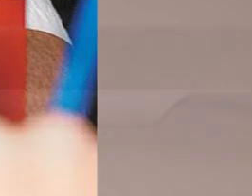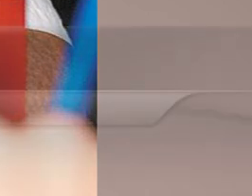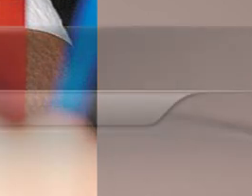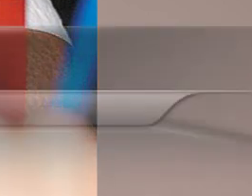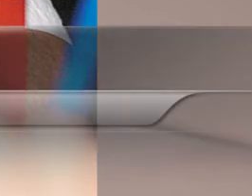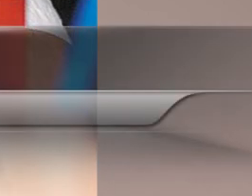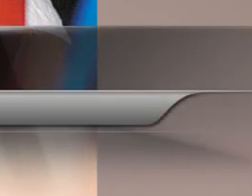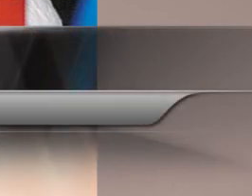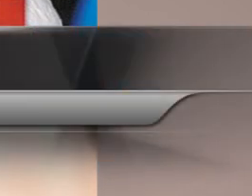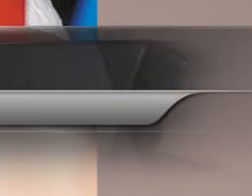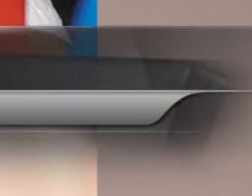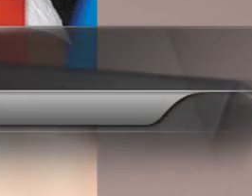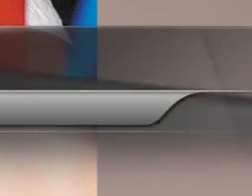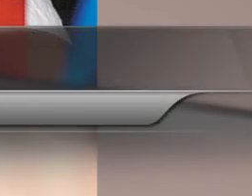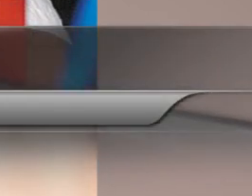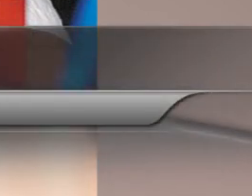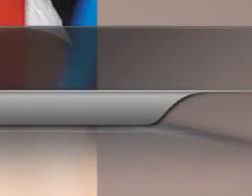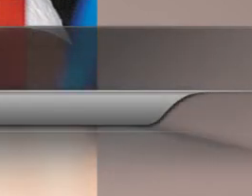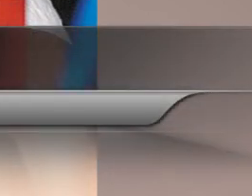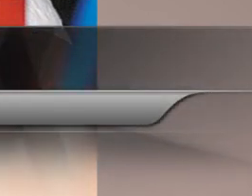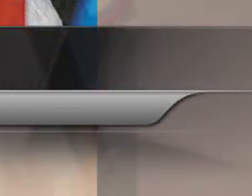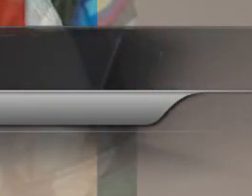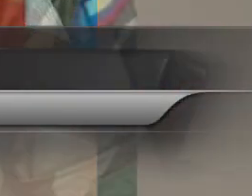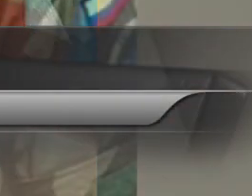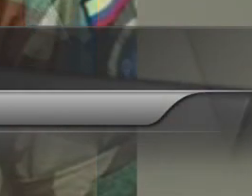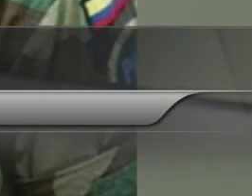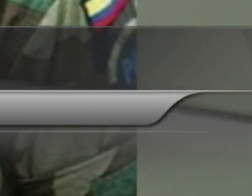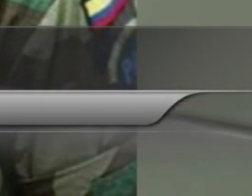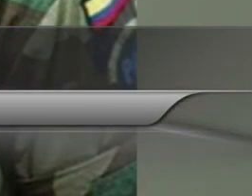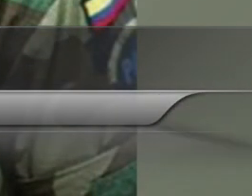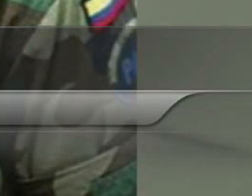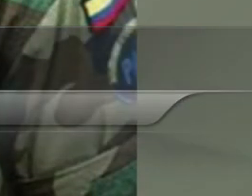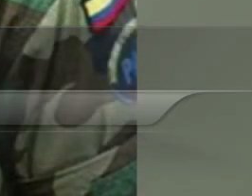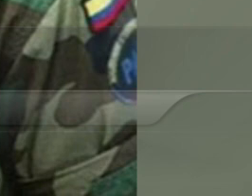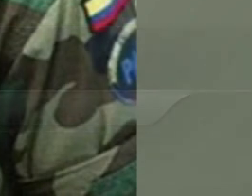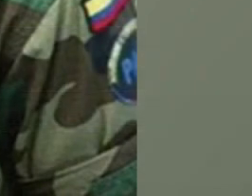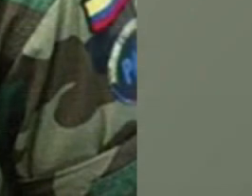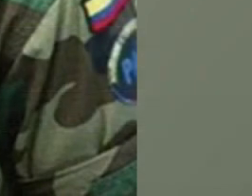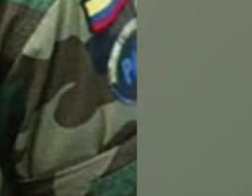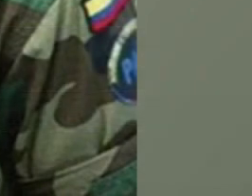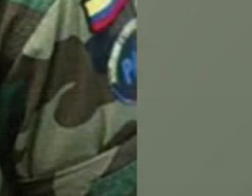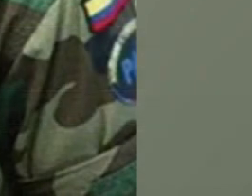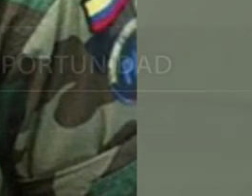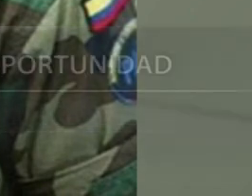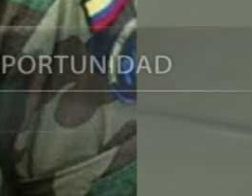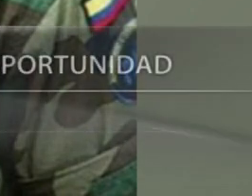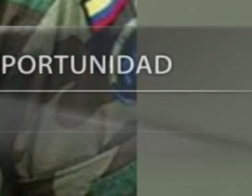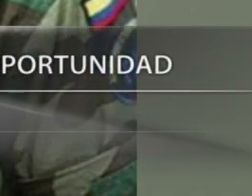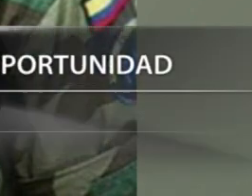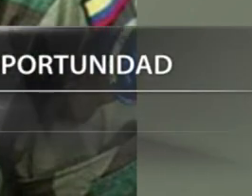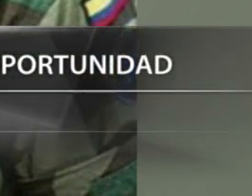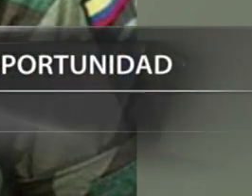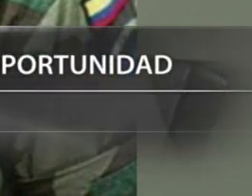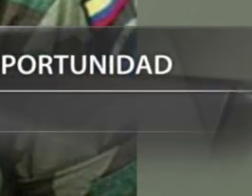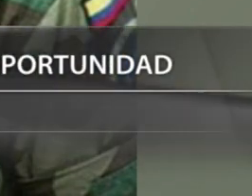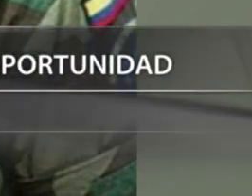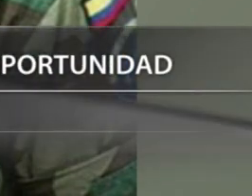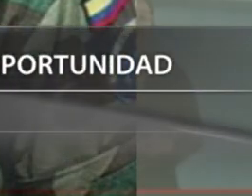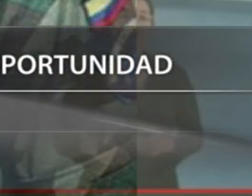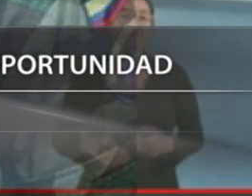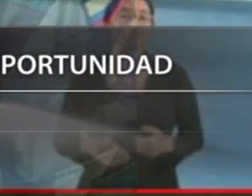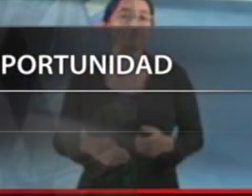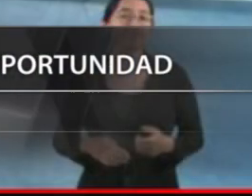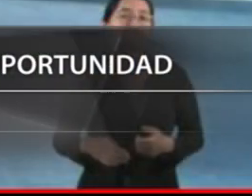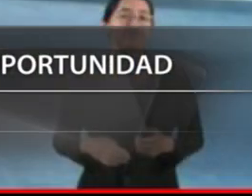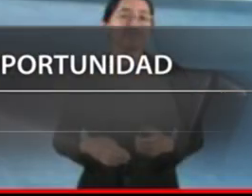el solicitante deberá entender y asumir que será convocado a la audiencia única de verdad para demostrar fehacientemente que se incorporó funcional y materialmente